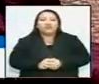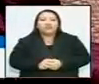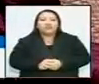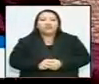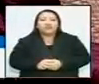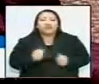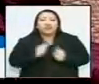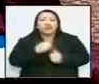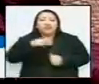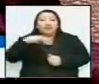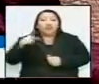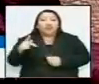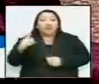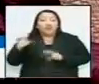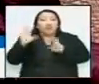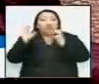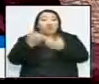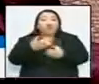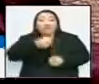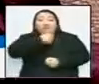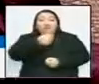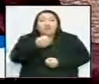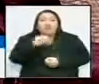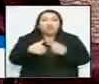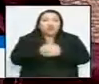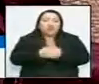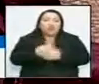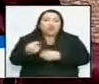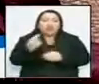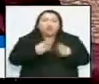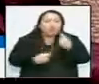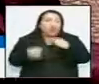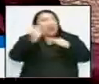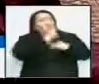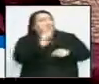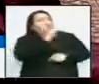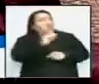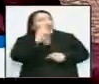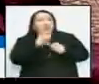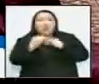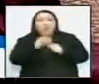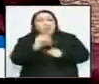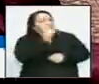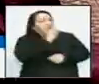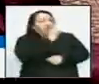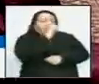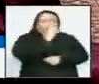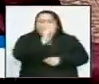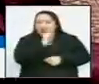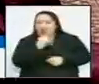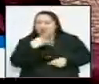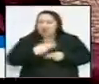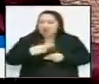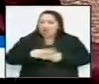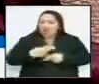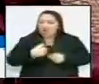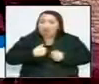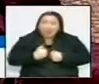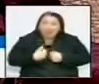Pedro Pablo Kuczynski, hizo una conferencia de prensa, recuerdo, con una pizarra, y sacó números y estadísticas, mencionó mi